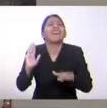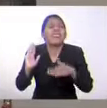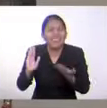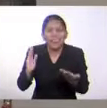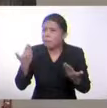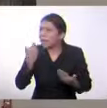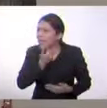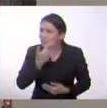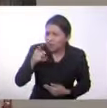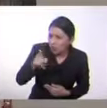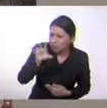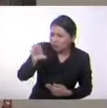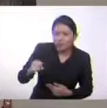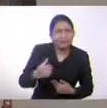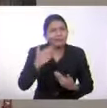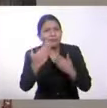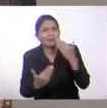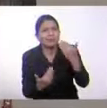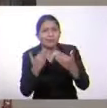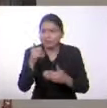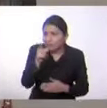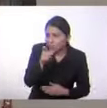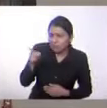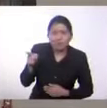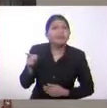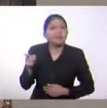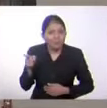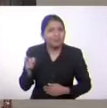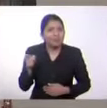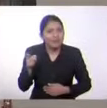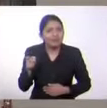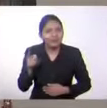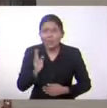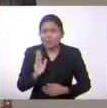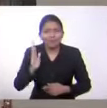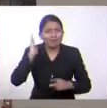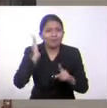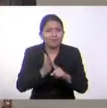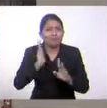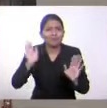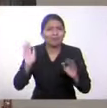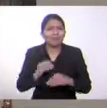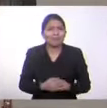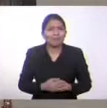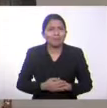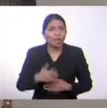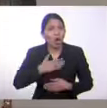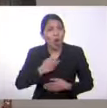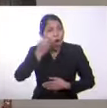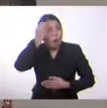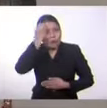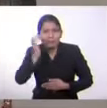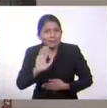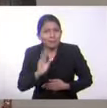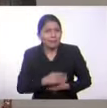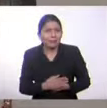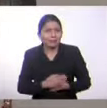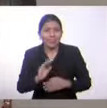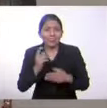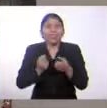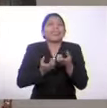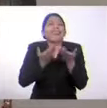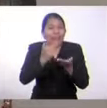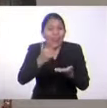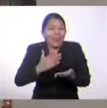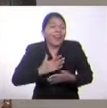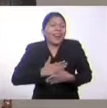sucesos o acontecimientos de forma objetiva y puntual. ¿Por qué? Porque no pretende causar un goce estético en las